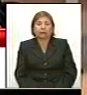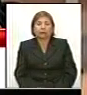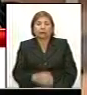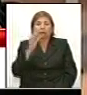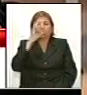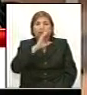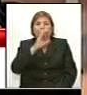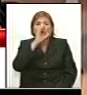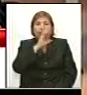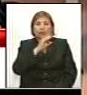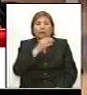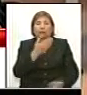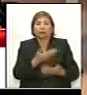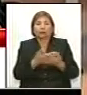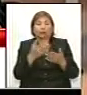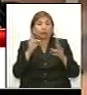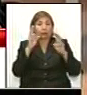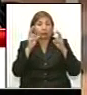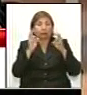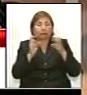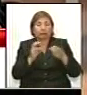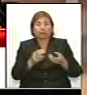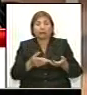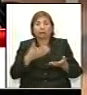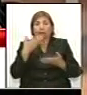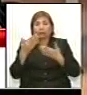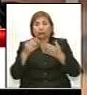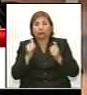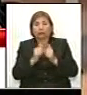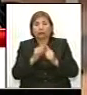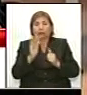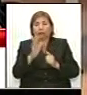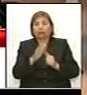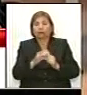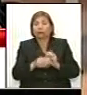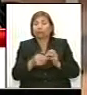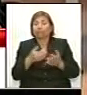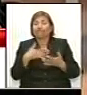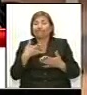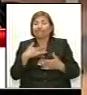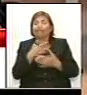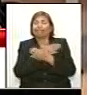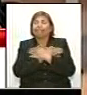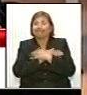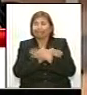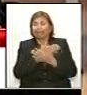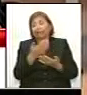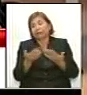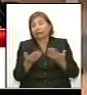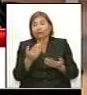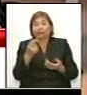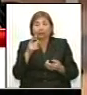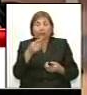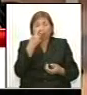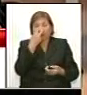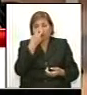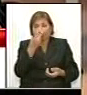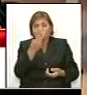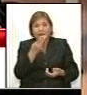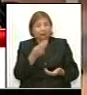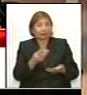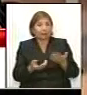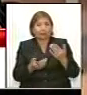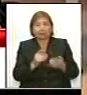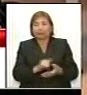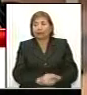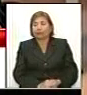buscaba, entre comillas, manifestar sus afectos, ¿ok? Tú te veías obligado ya